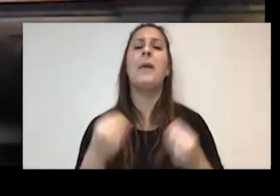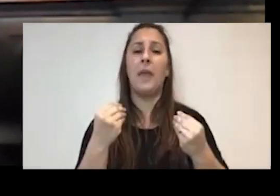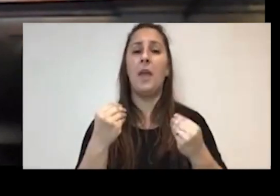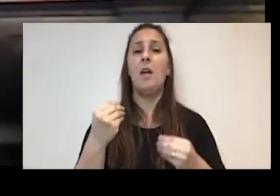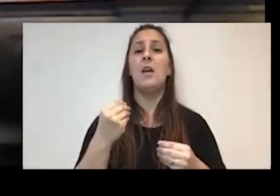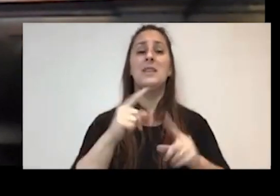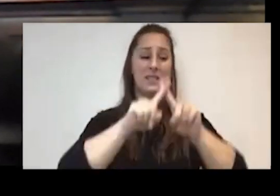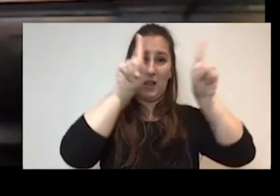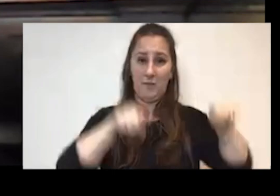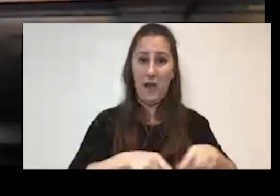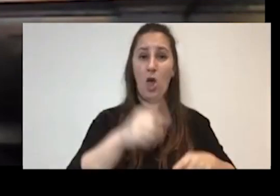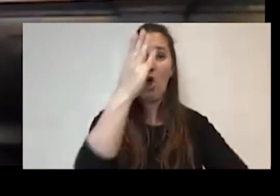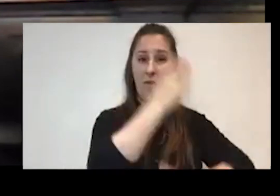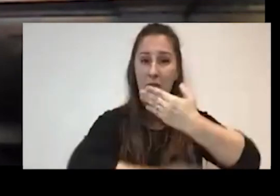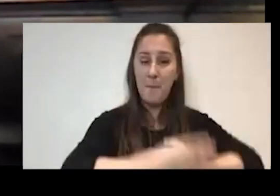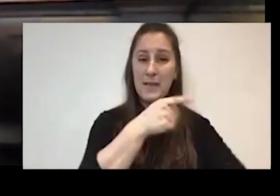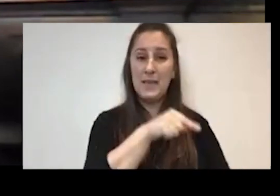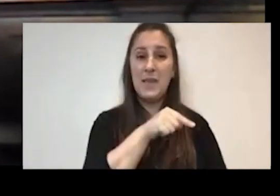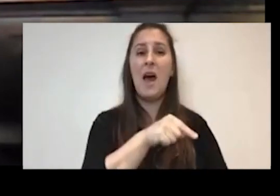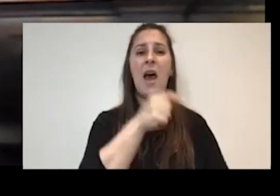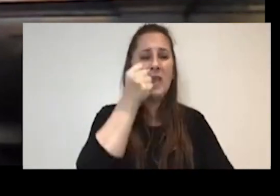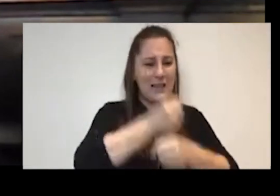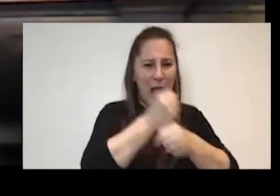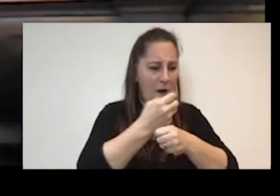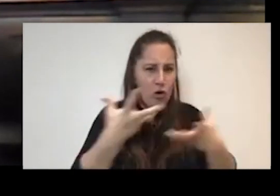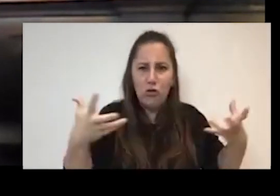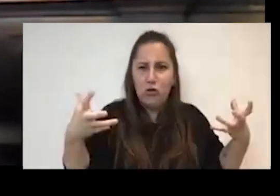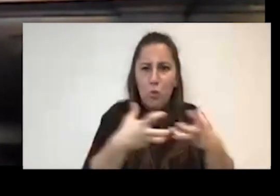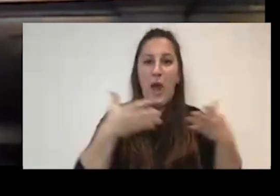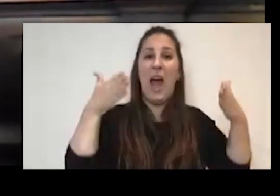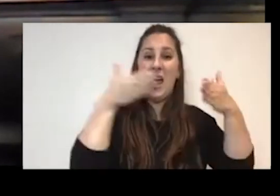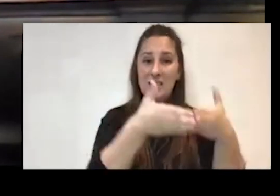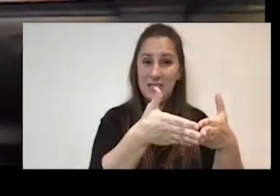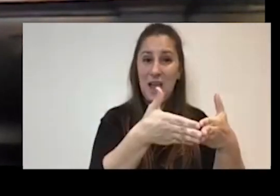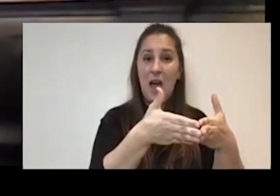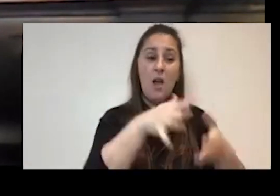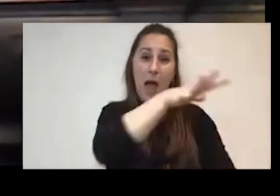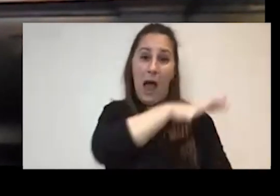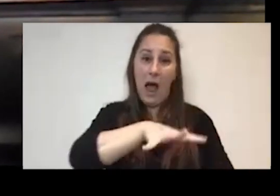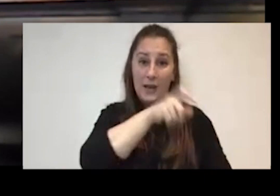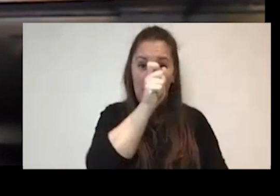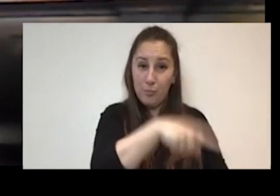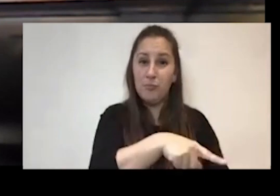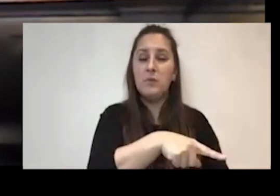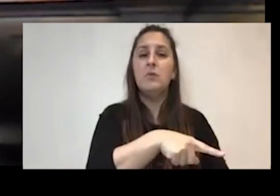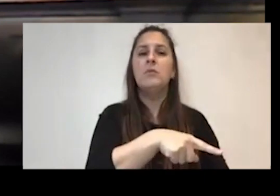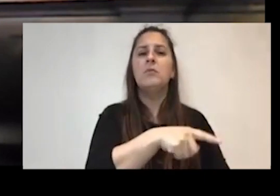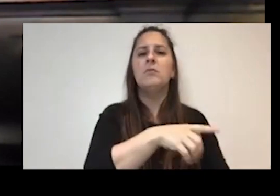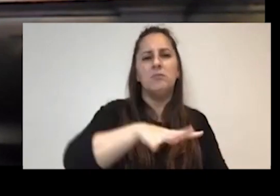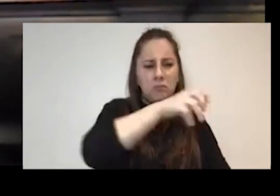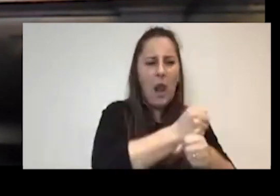lograr que la certificación y que el trabajo que hacemos en la agencia desde su área